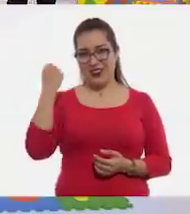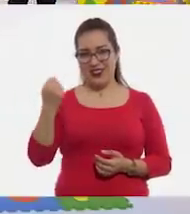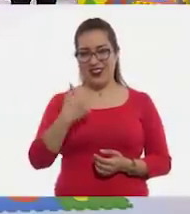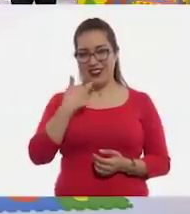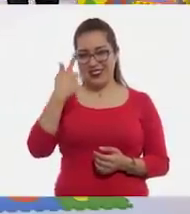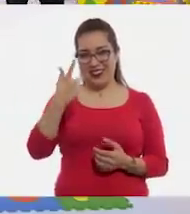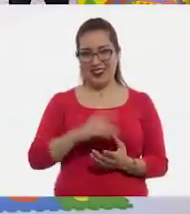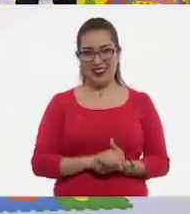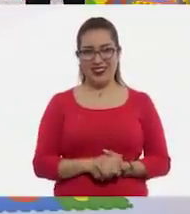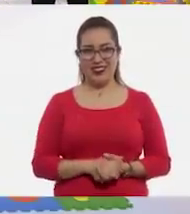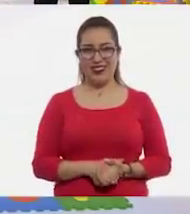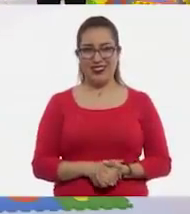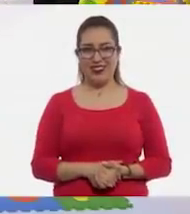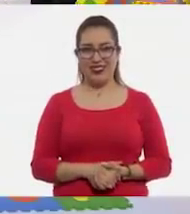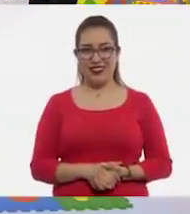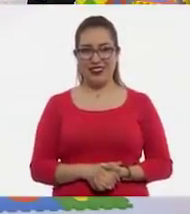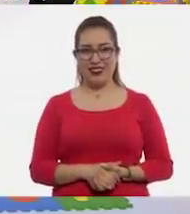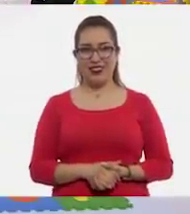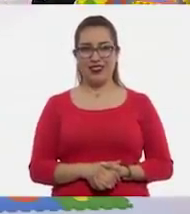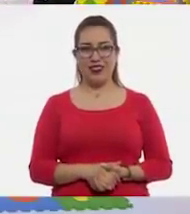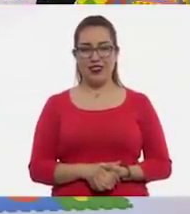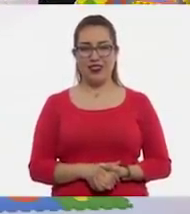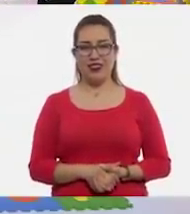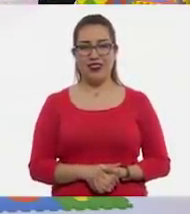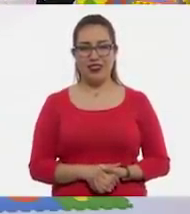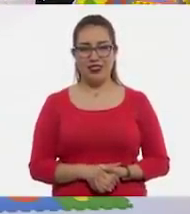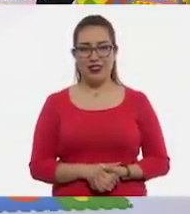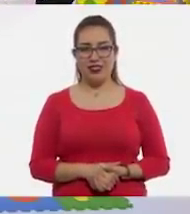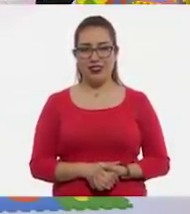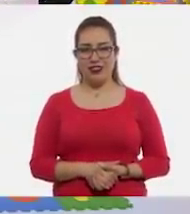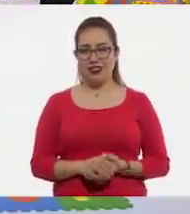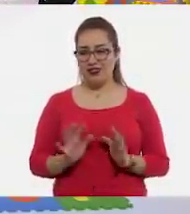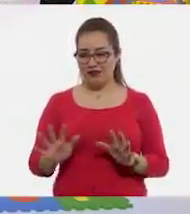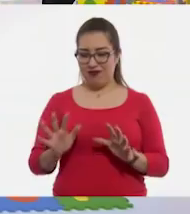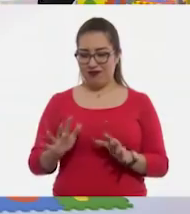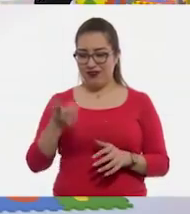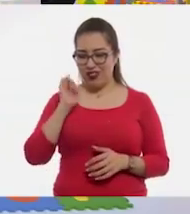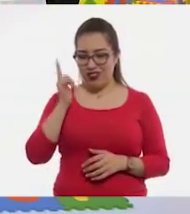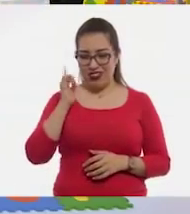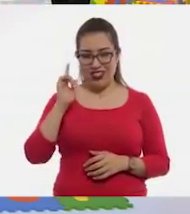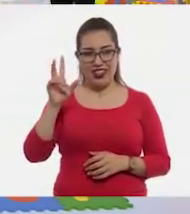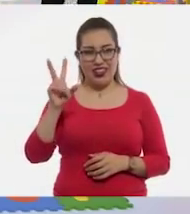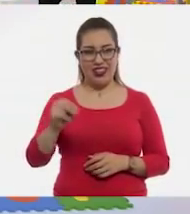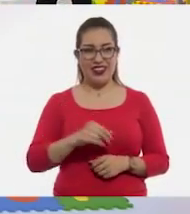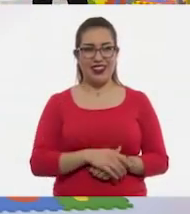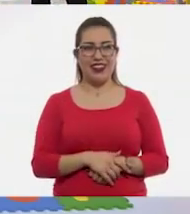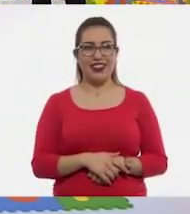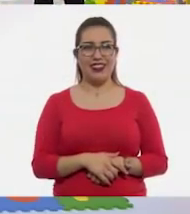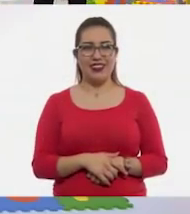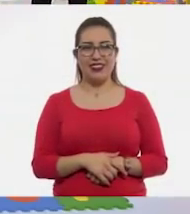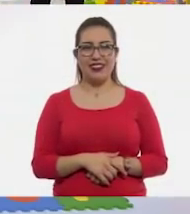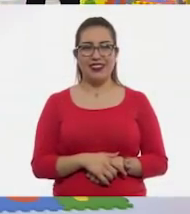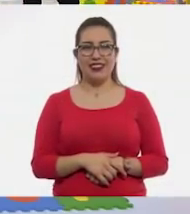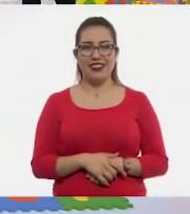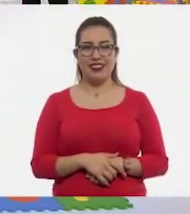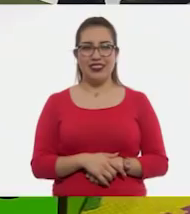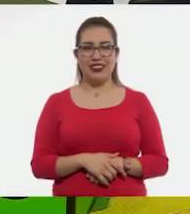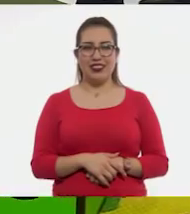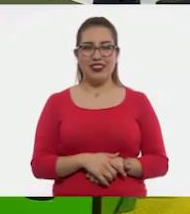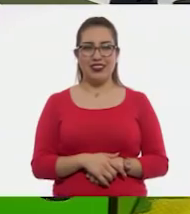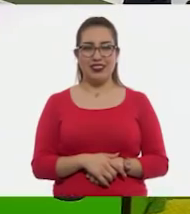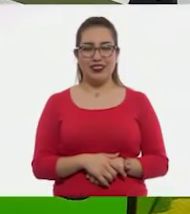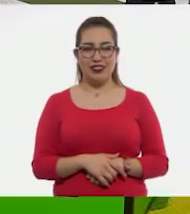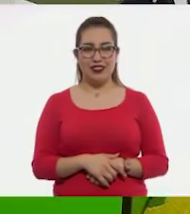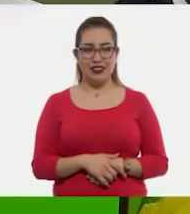Espero que no. ¡Císcalo, císcalo, diablo panzón! ¡Císcalo, císcalo, diablo panzón! ¡No, es tramposo! No, no, no es